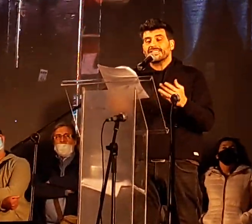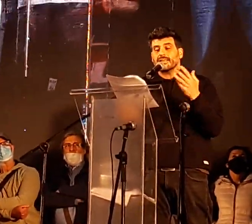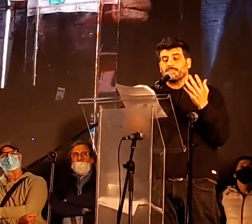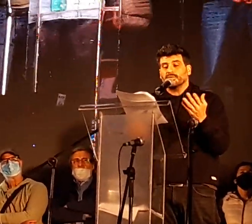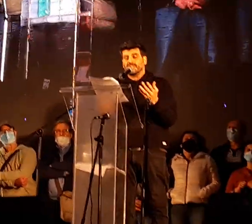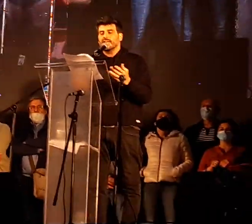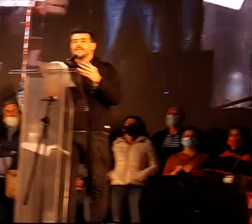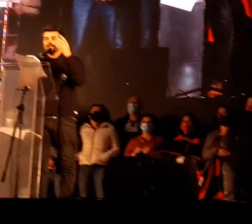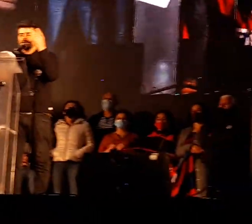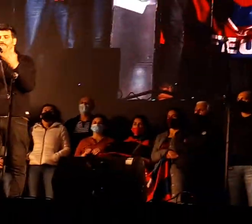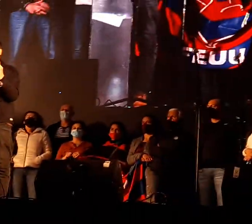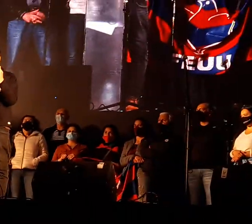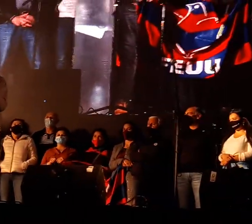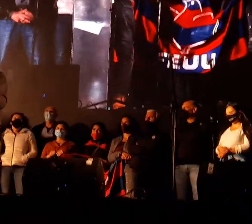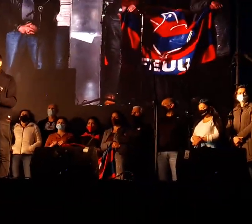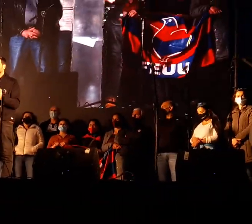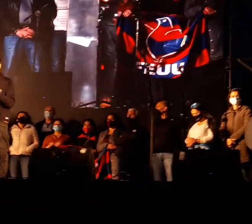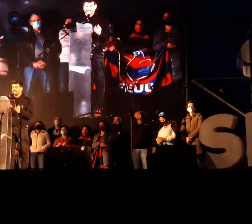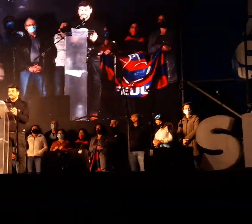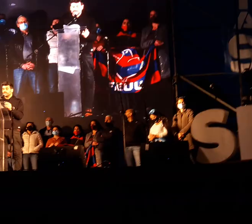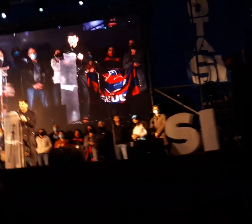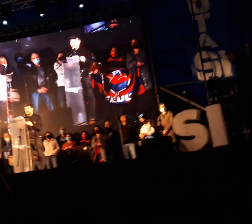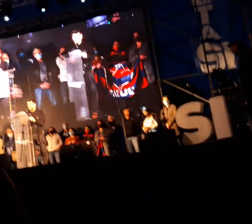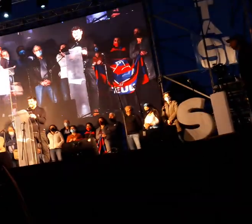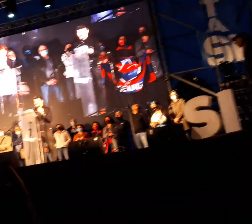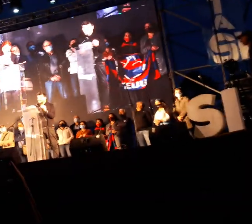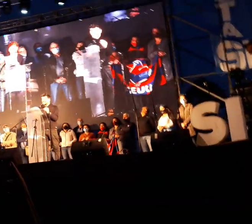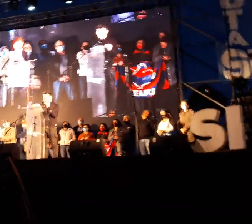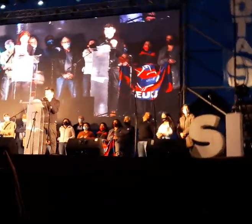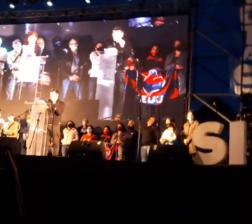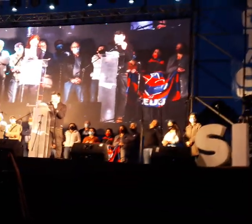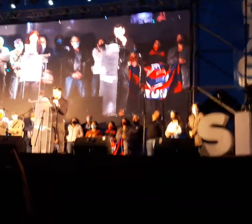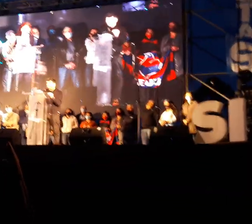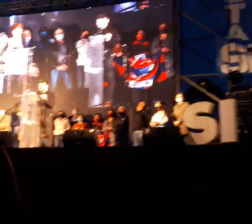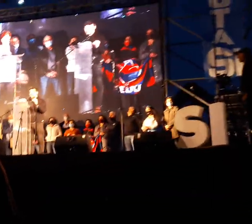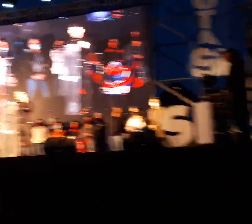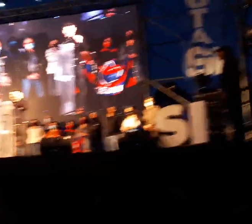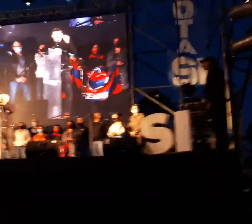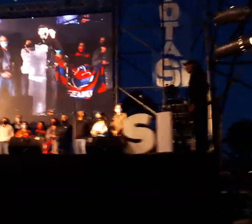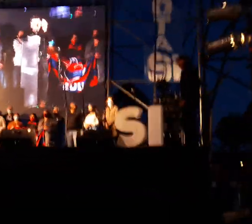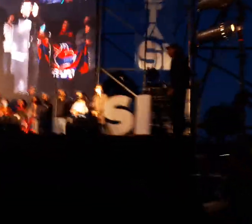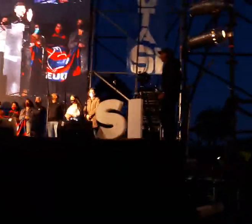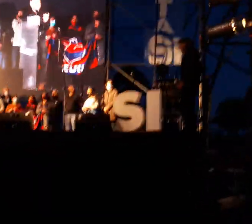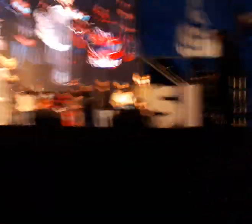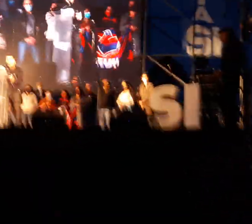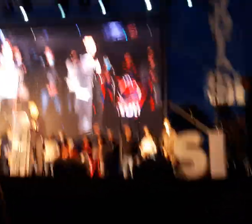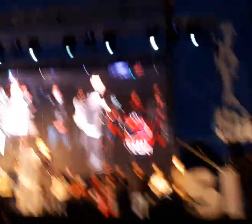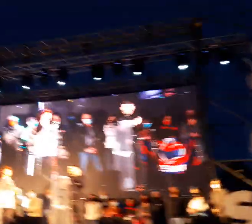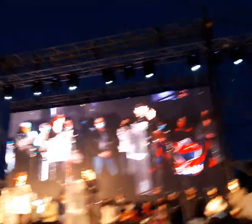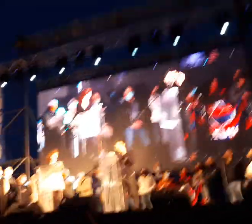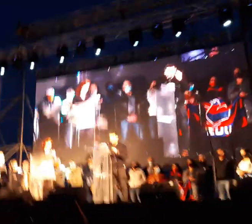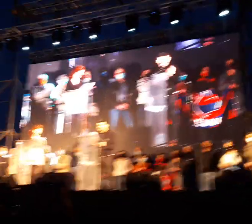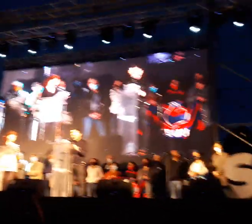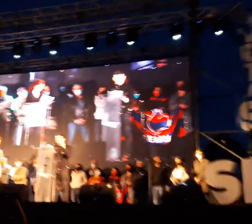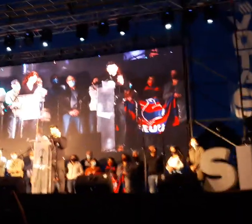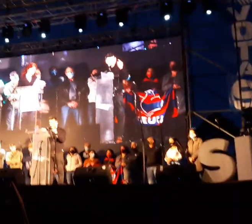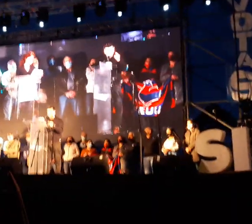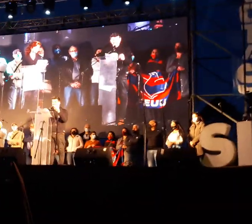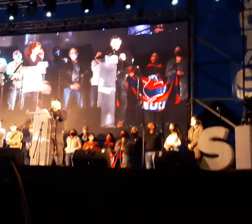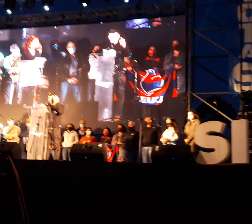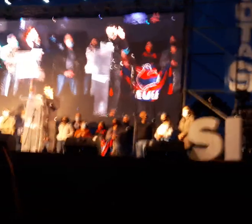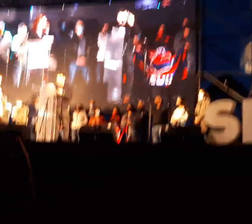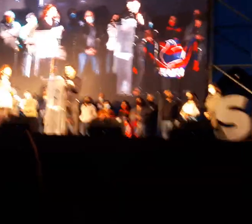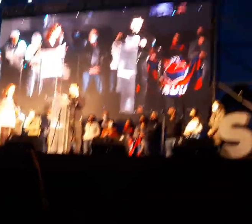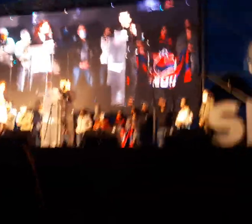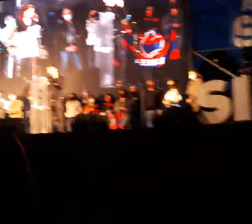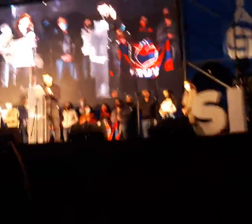siendo una empresa de punta. Y queremos anular los artículos de la LUC que han sido incluidos atendiendo los reclamos de las